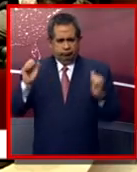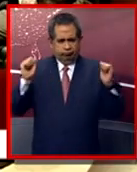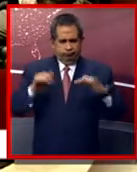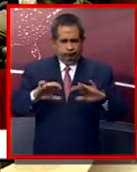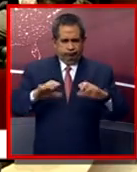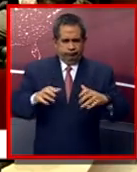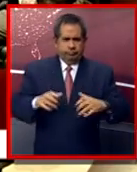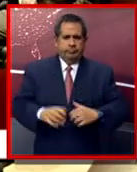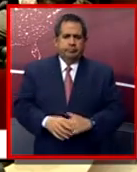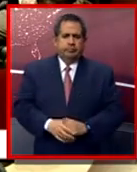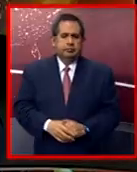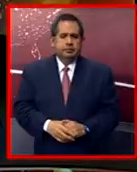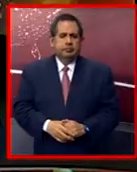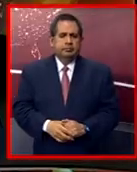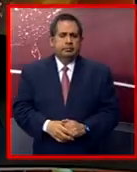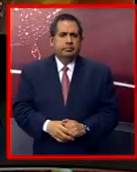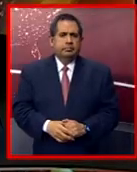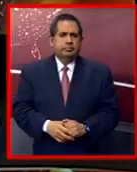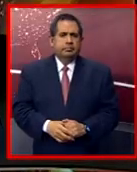Federación.